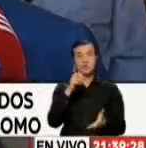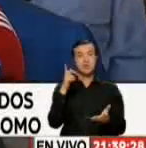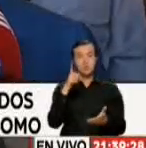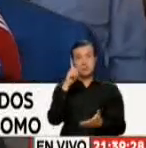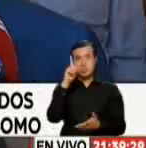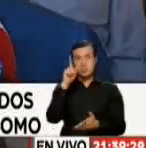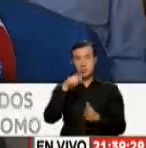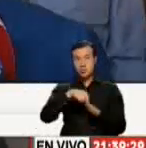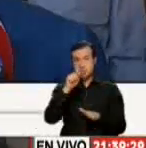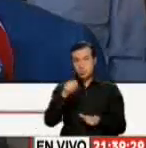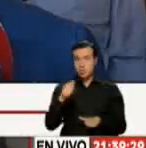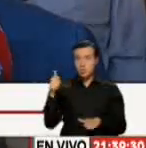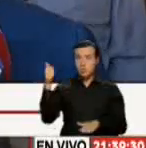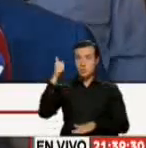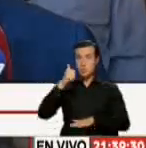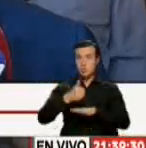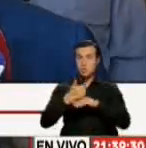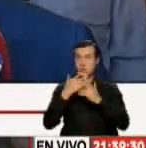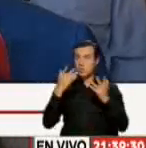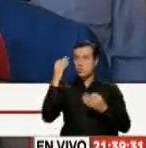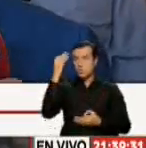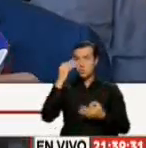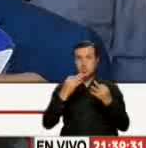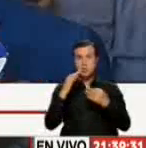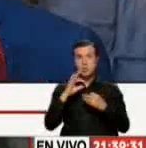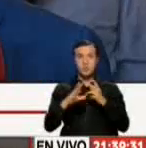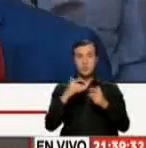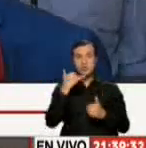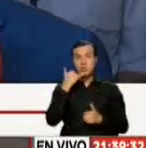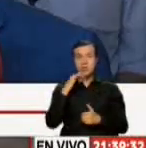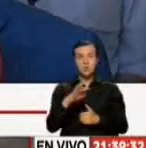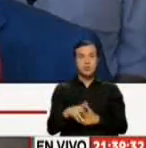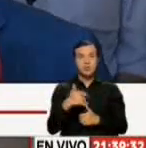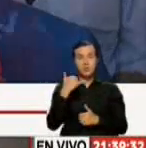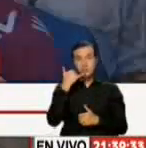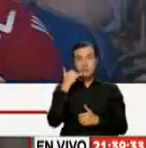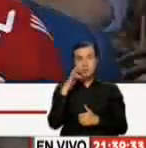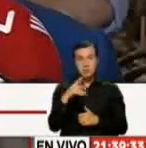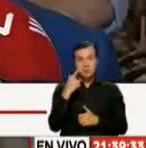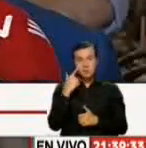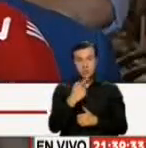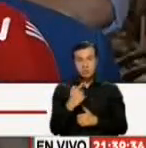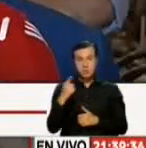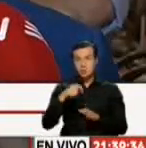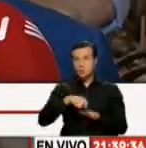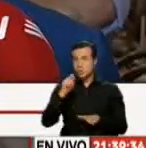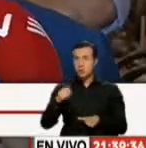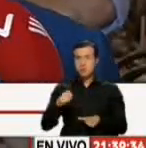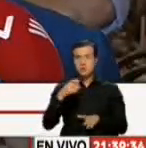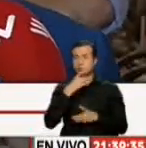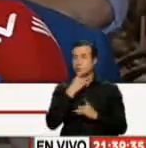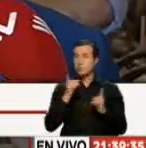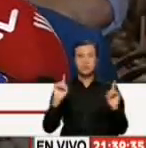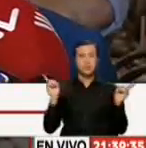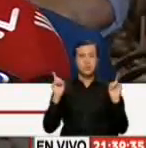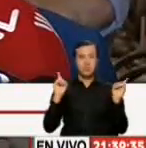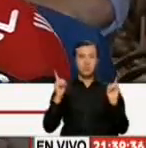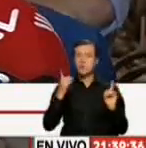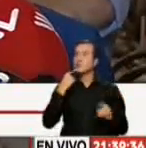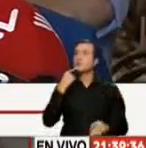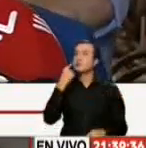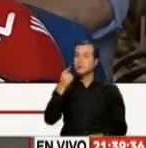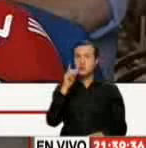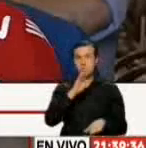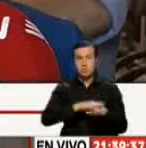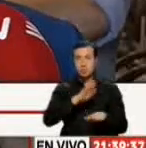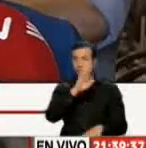de los jueces de este tribunal juzgó el robo del teléfono celular de David Romo. A los jueces no les ha gustado que se les diga que